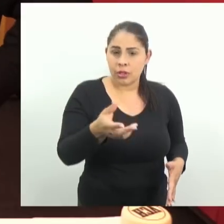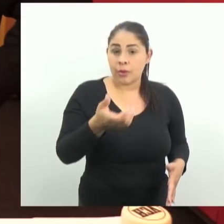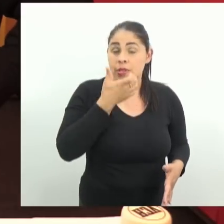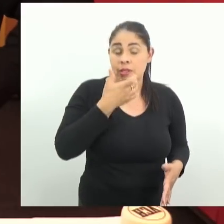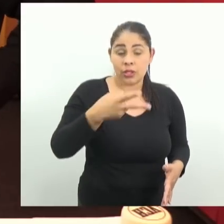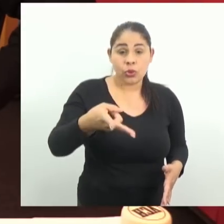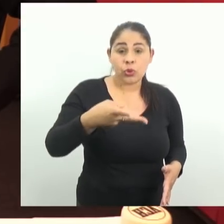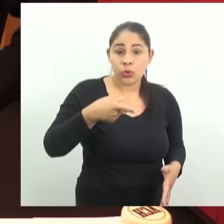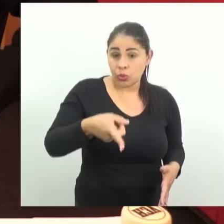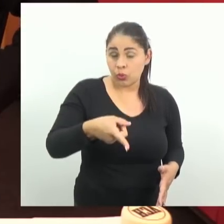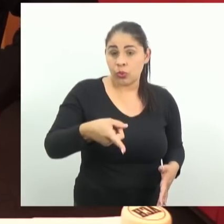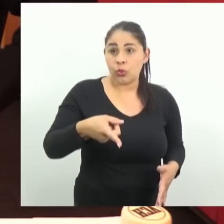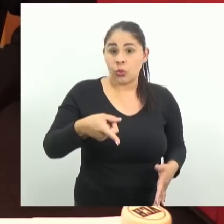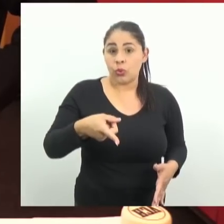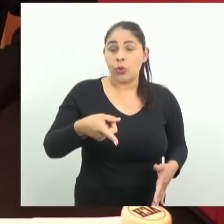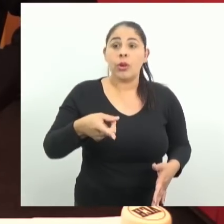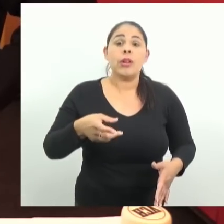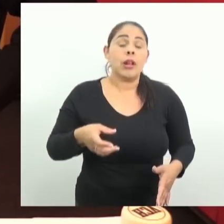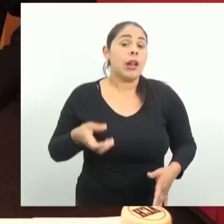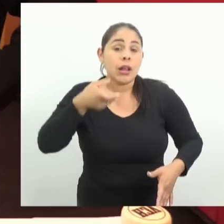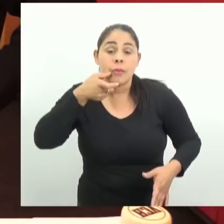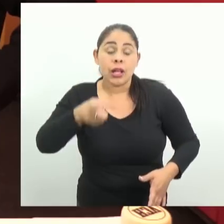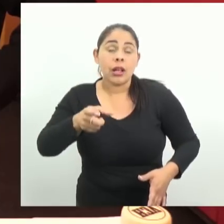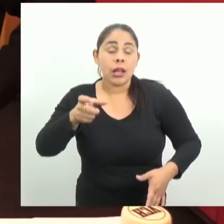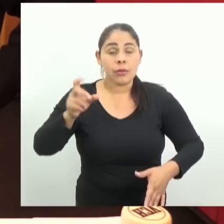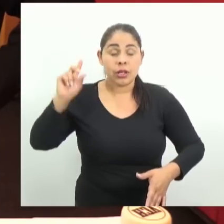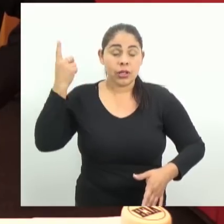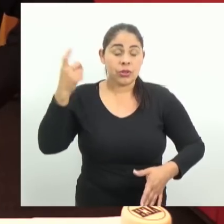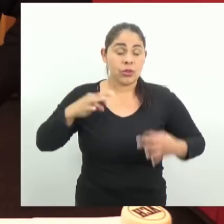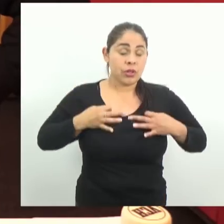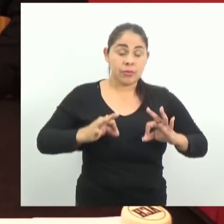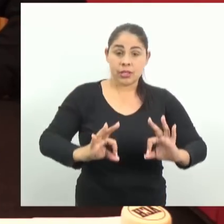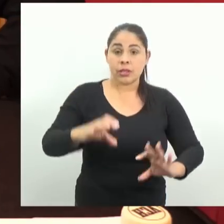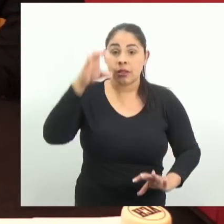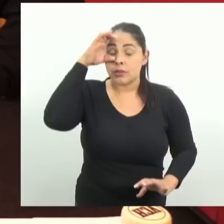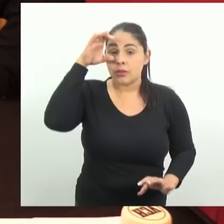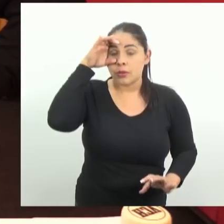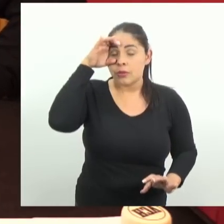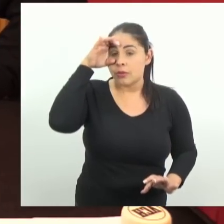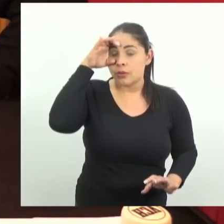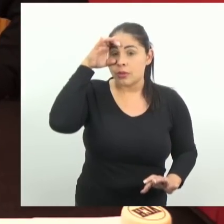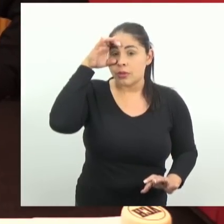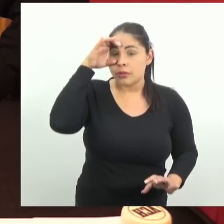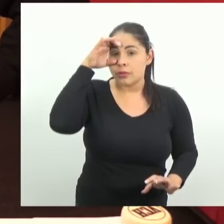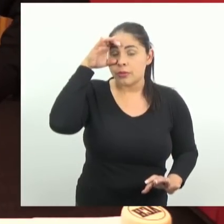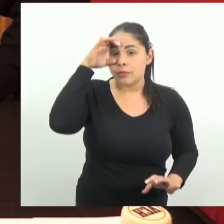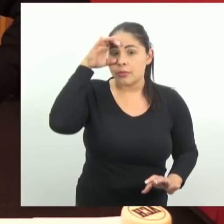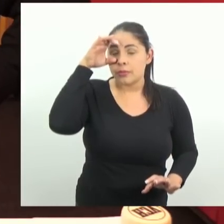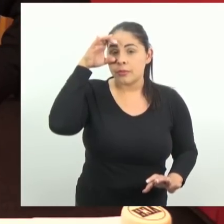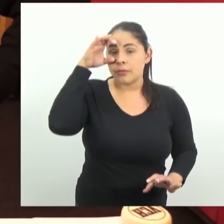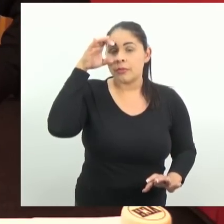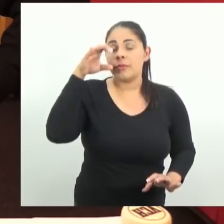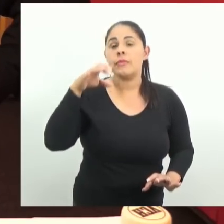¿Dónde pone aquí Dios? Los textos de los códigos alexandrinos mayormente